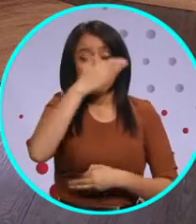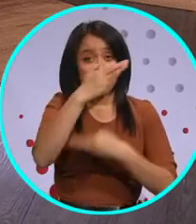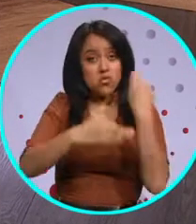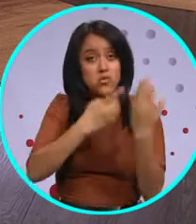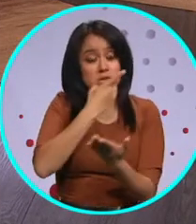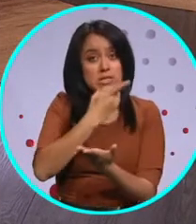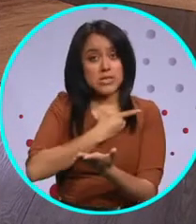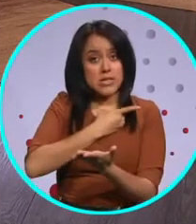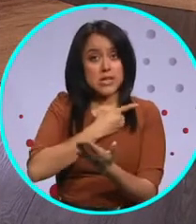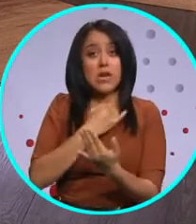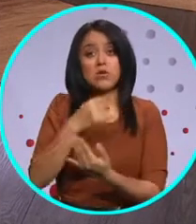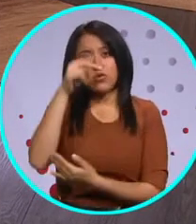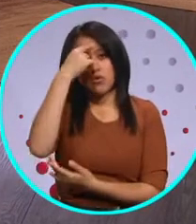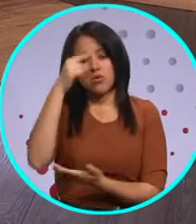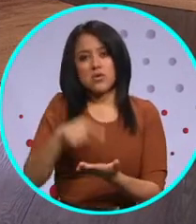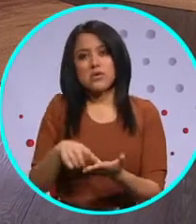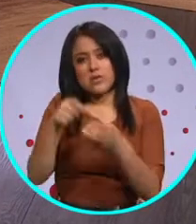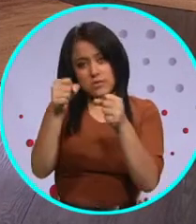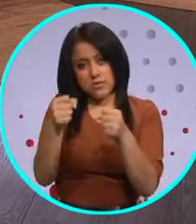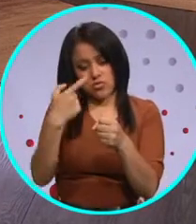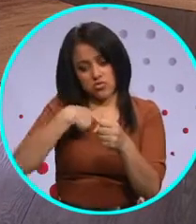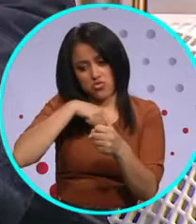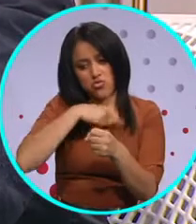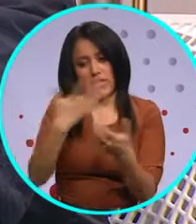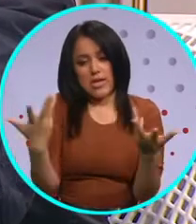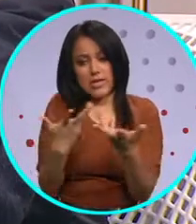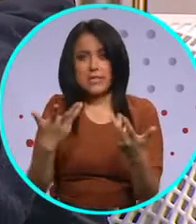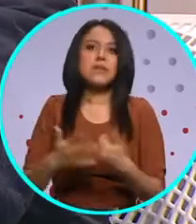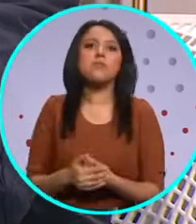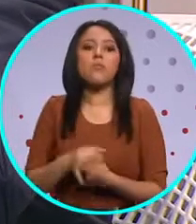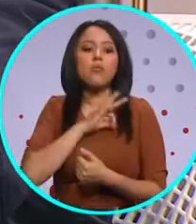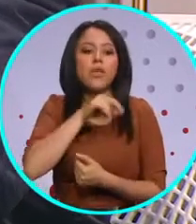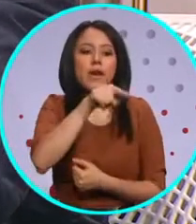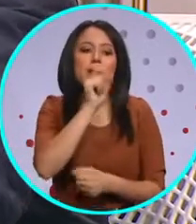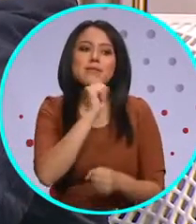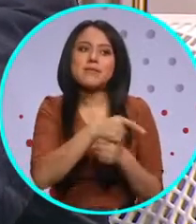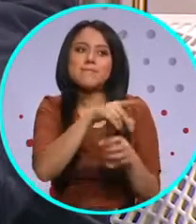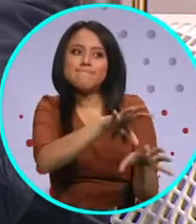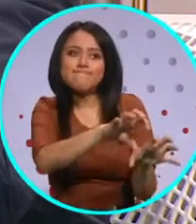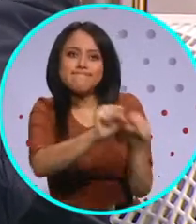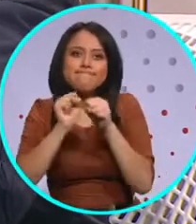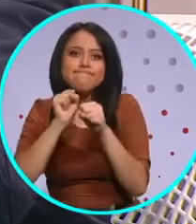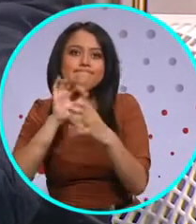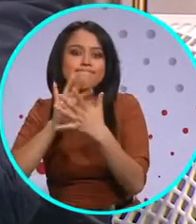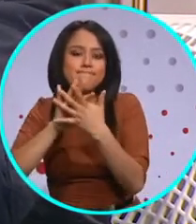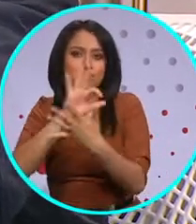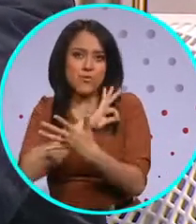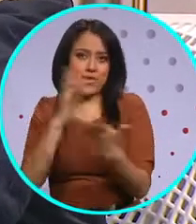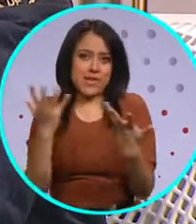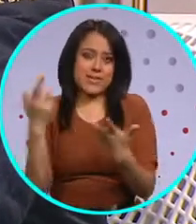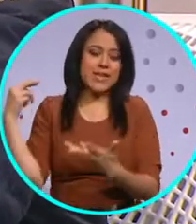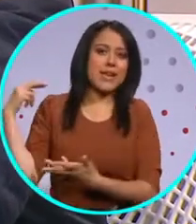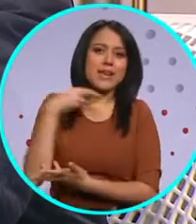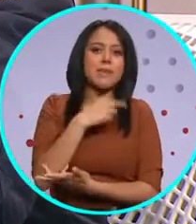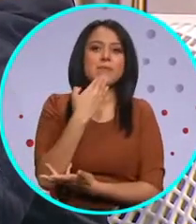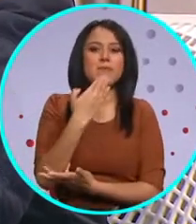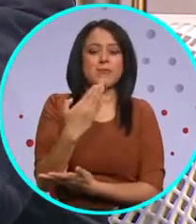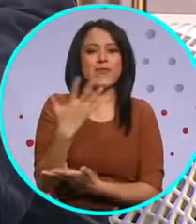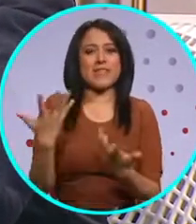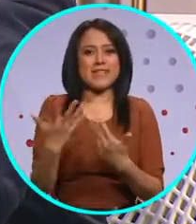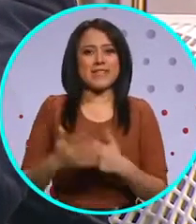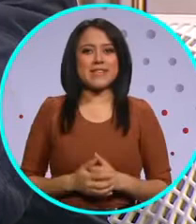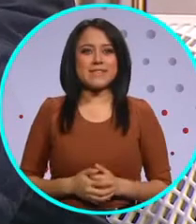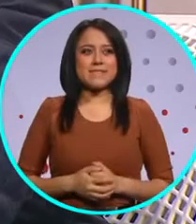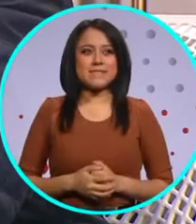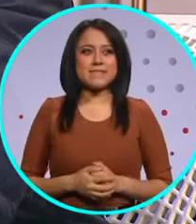precisos seguramente nosotros vamos a lograr hacer las detenciones más oportunas y de una manera más eficaz para